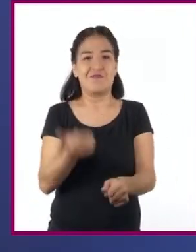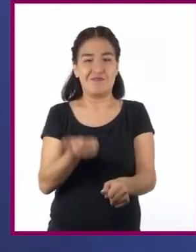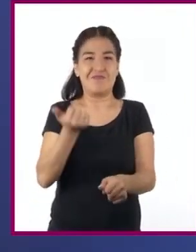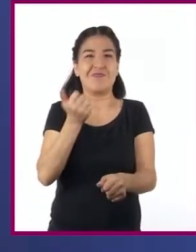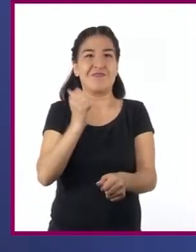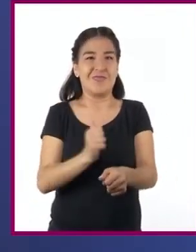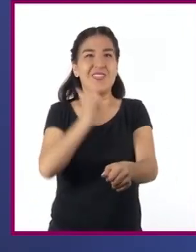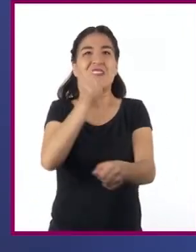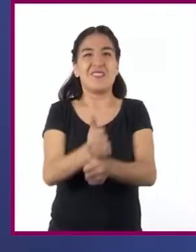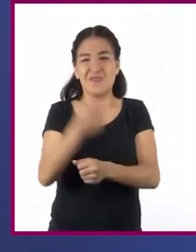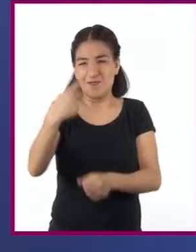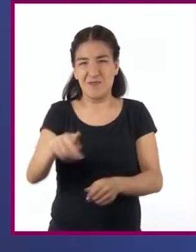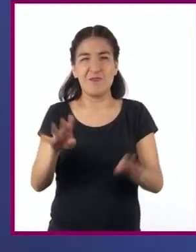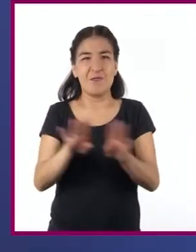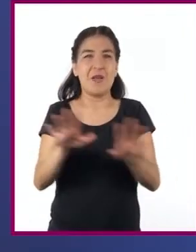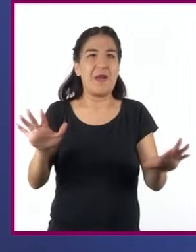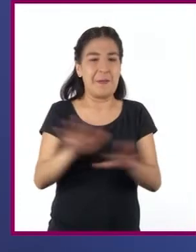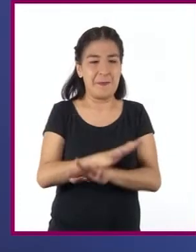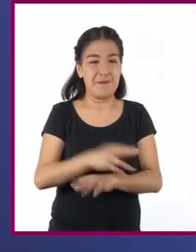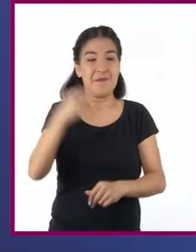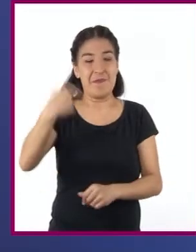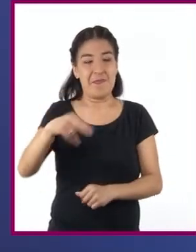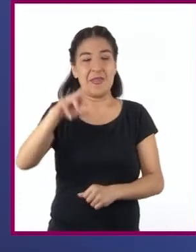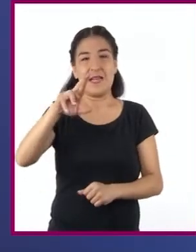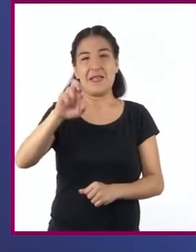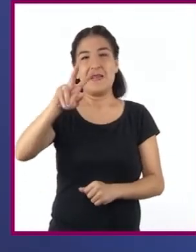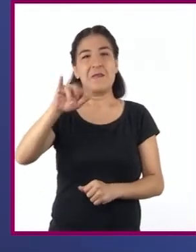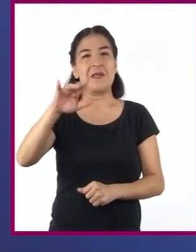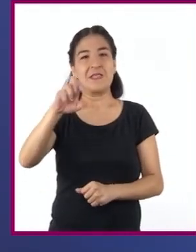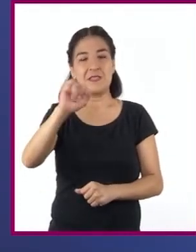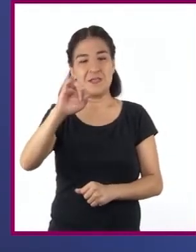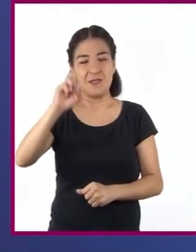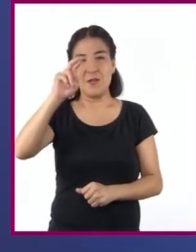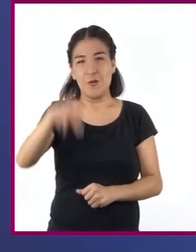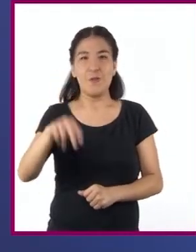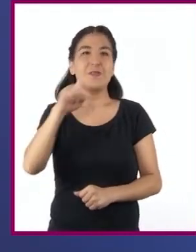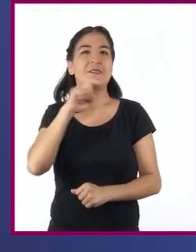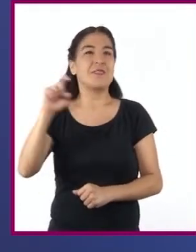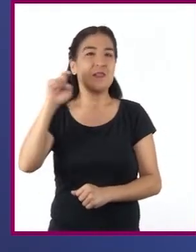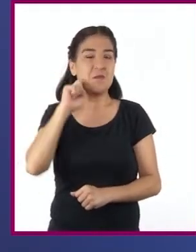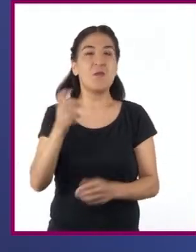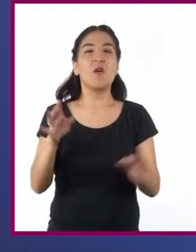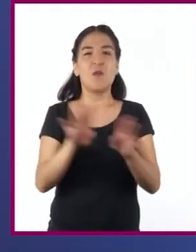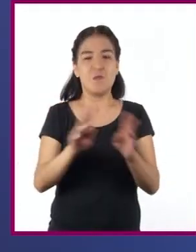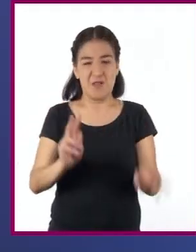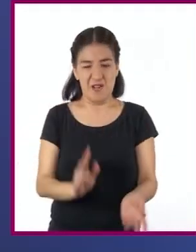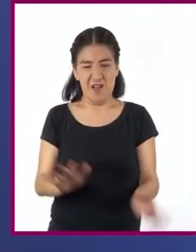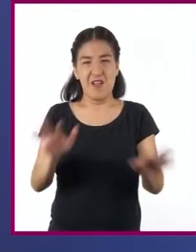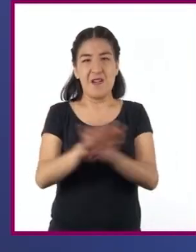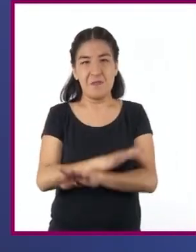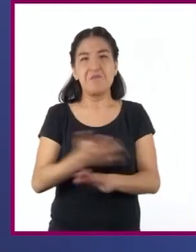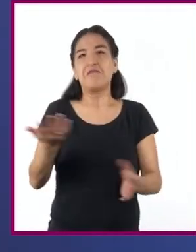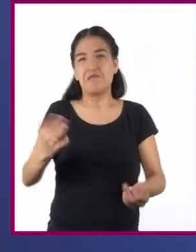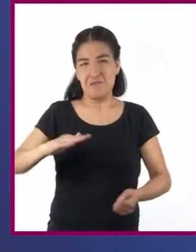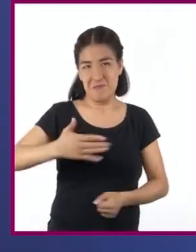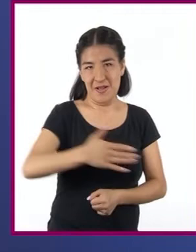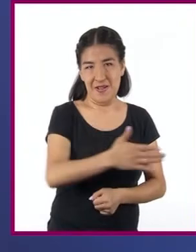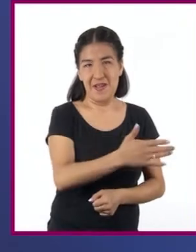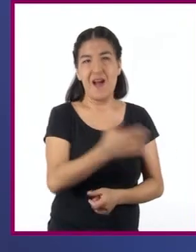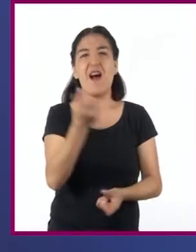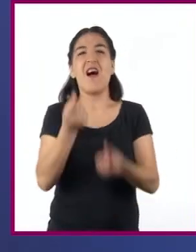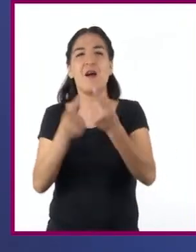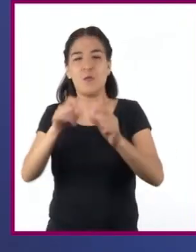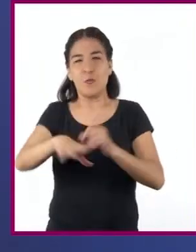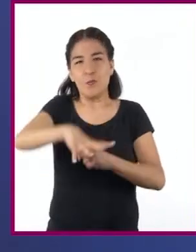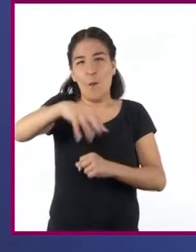y fisiológica se llama reversión sexual y la tienen solo algunos animales como peces, algunos